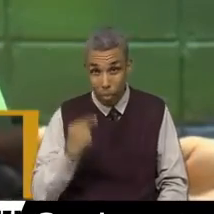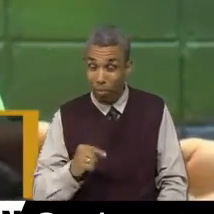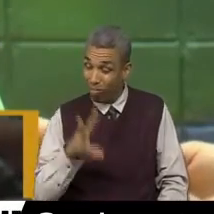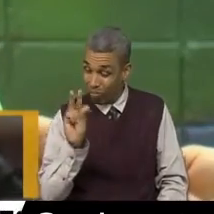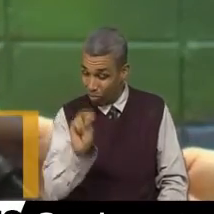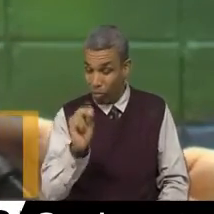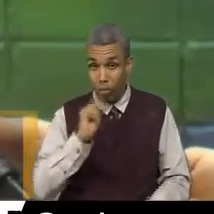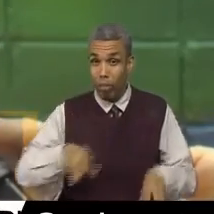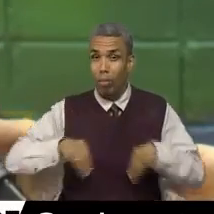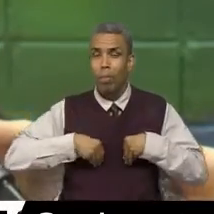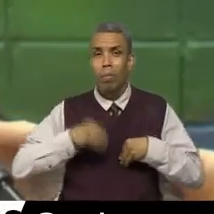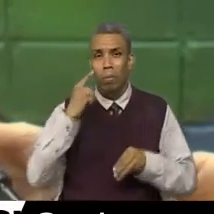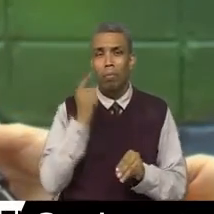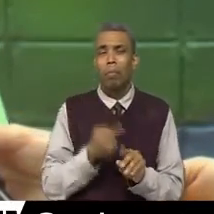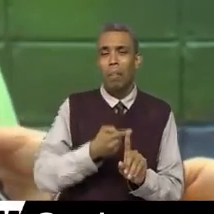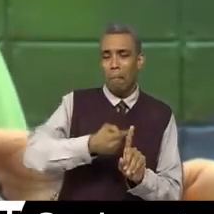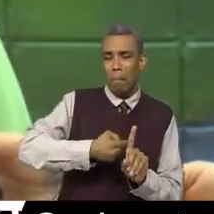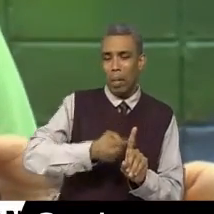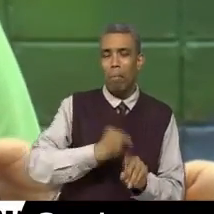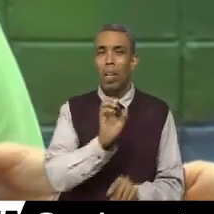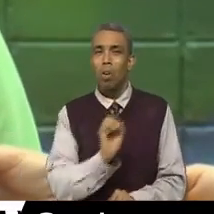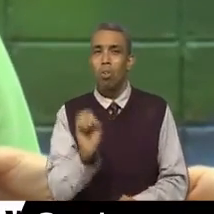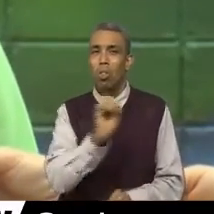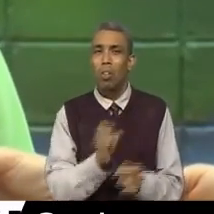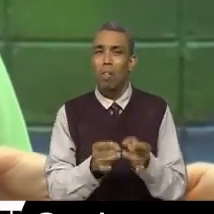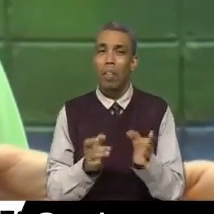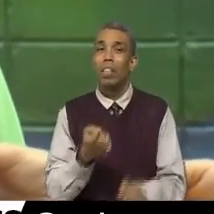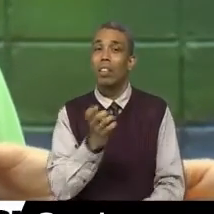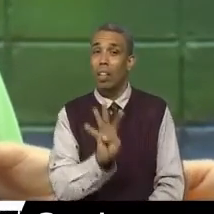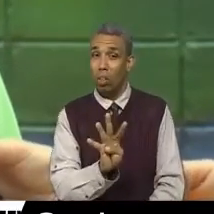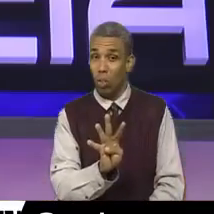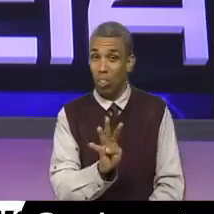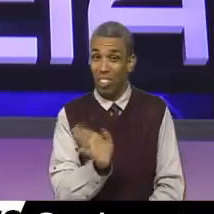dar el día 14 y 15 de este mes.